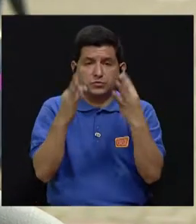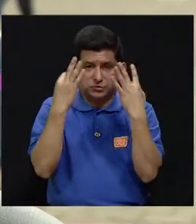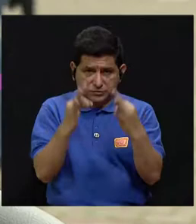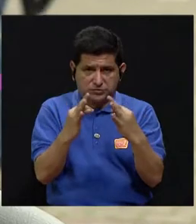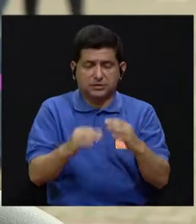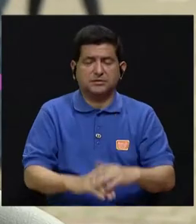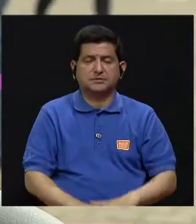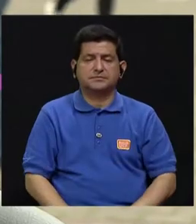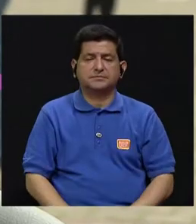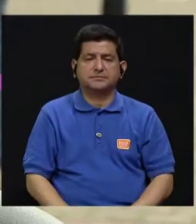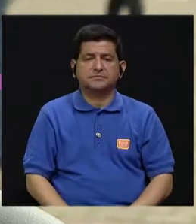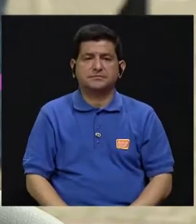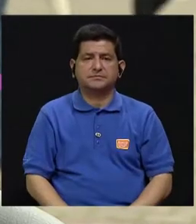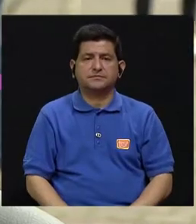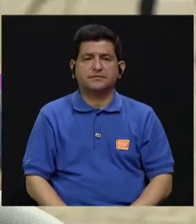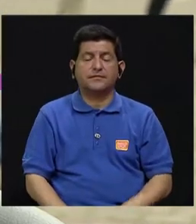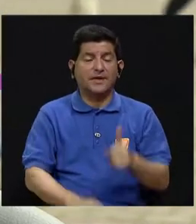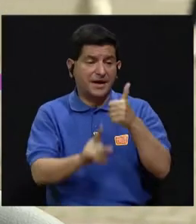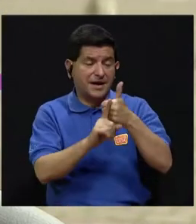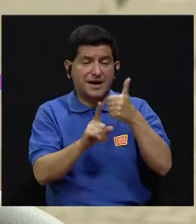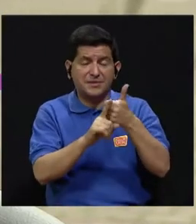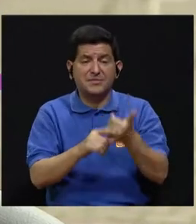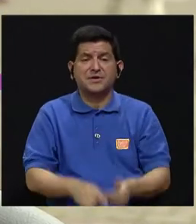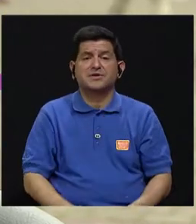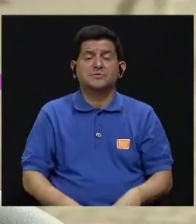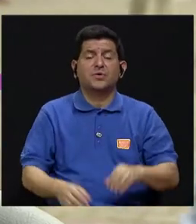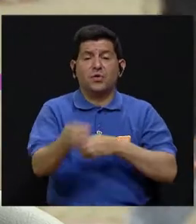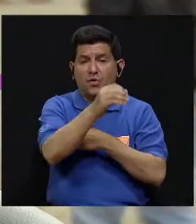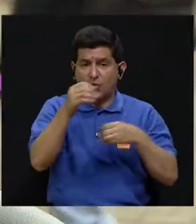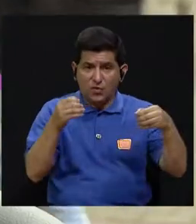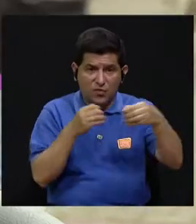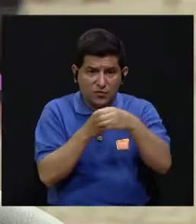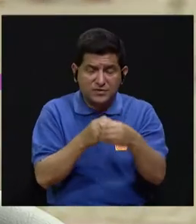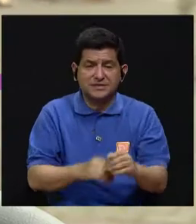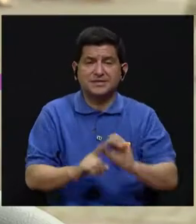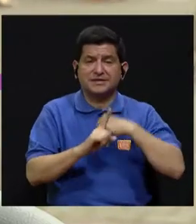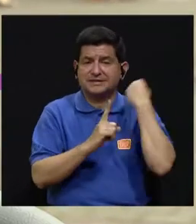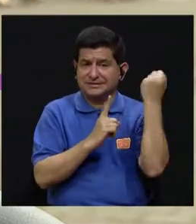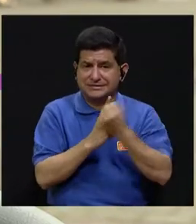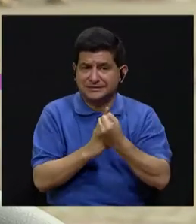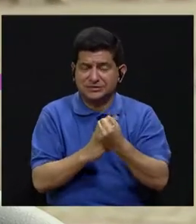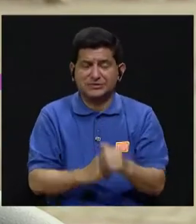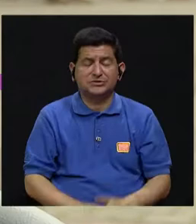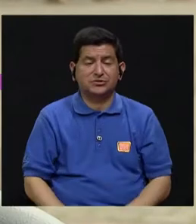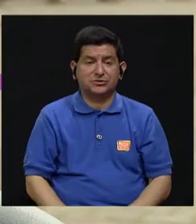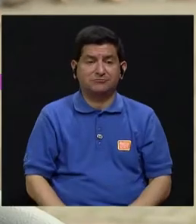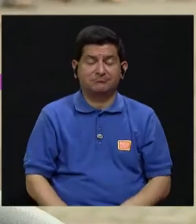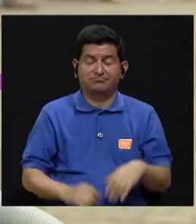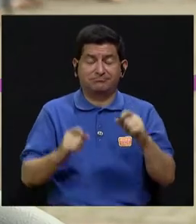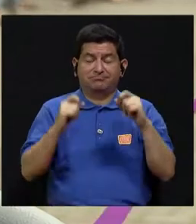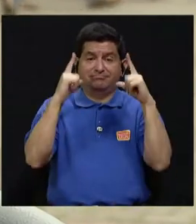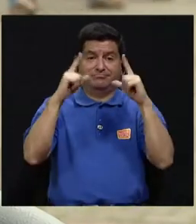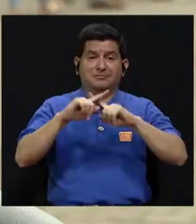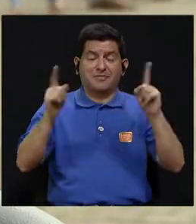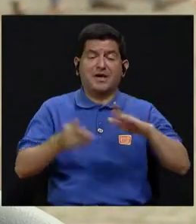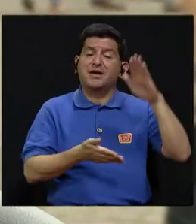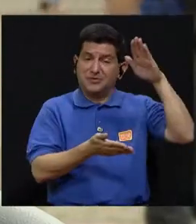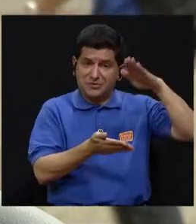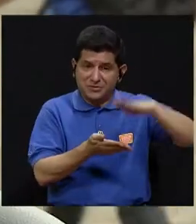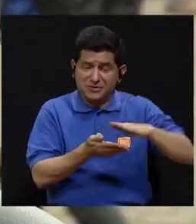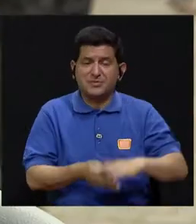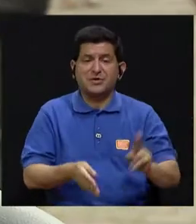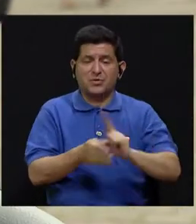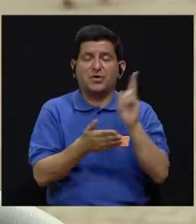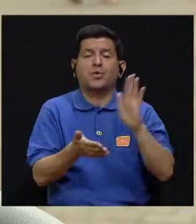posible. El mismo en caso de oficinas, parece un poco irónico, pero también disminuir